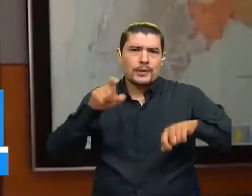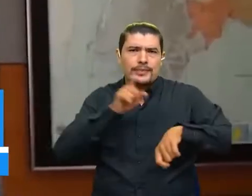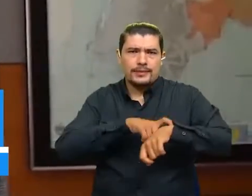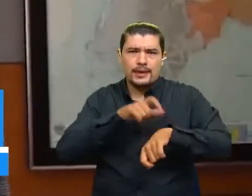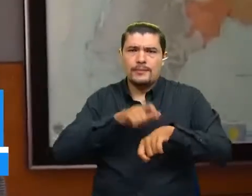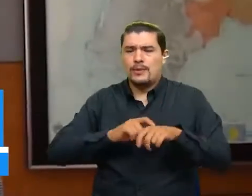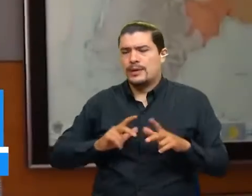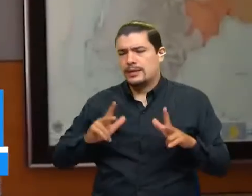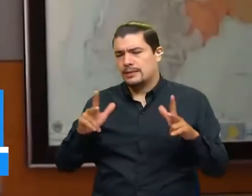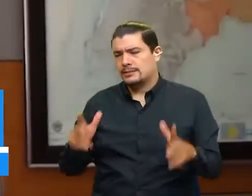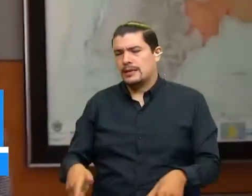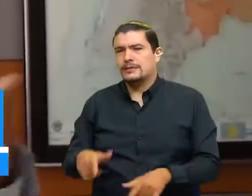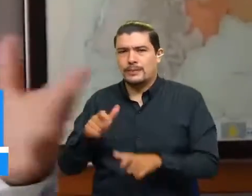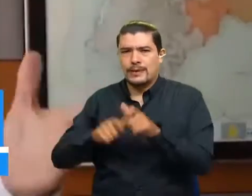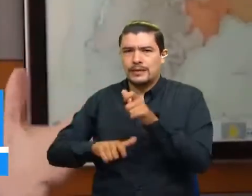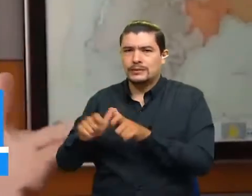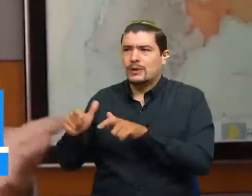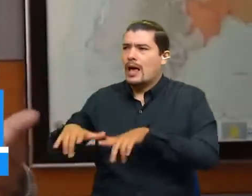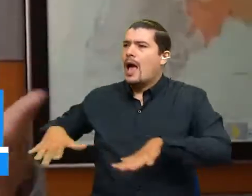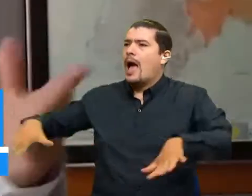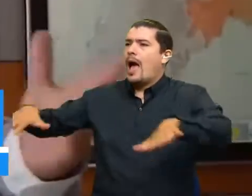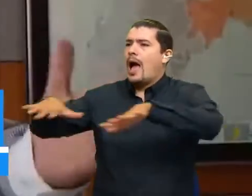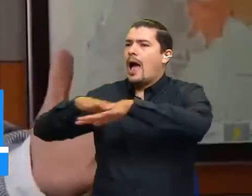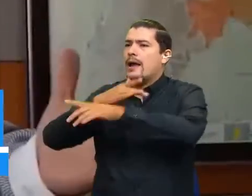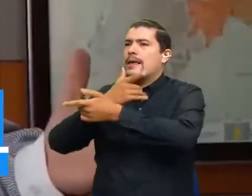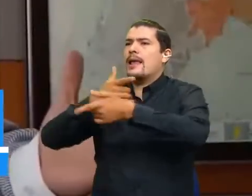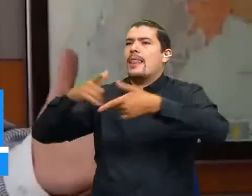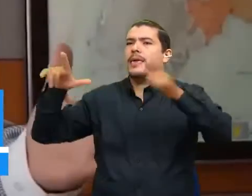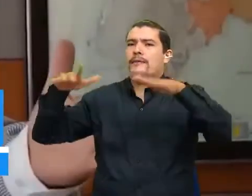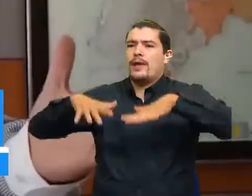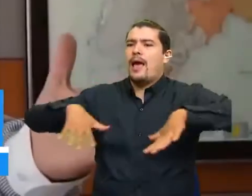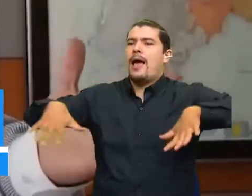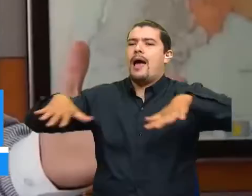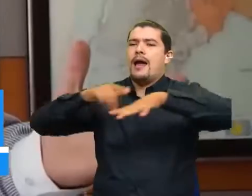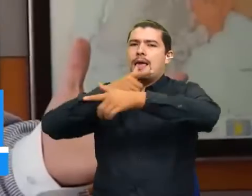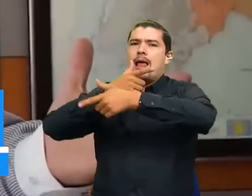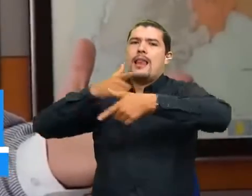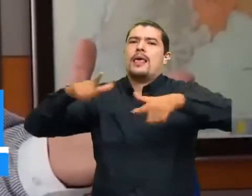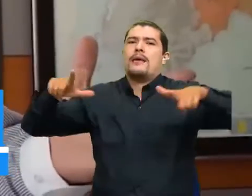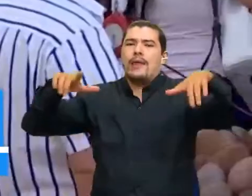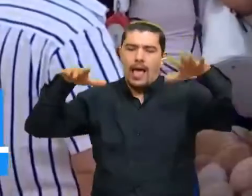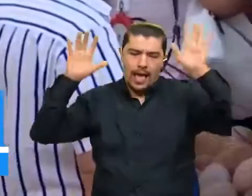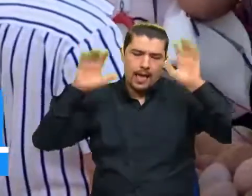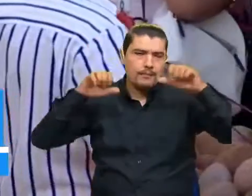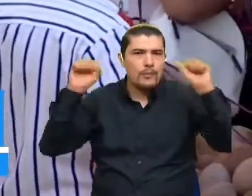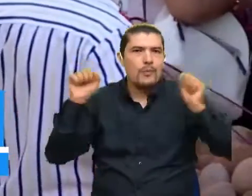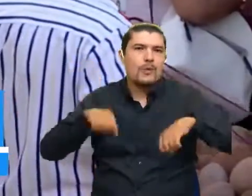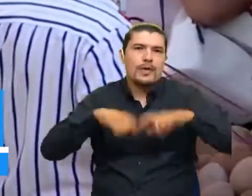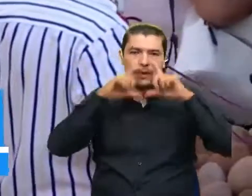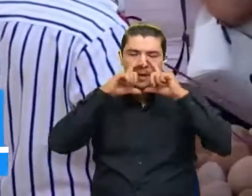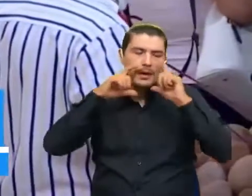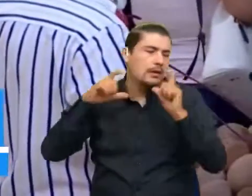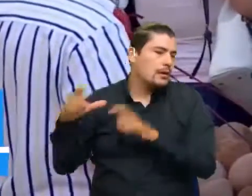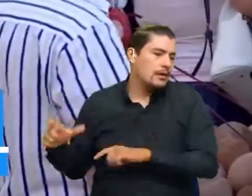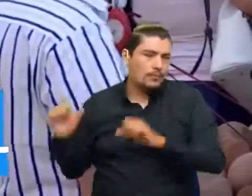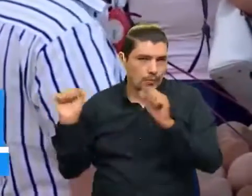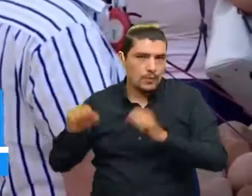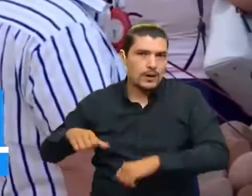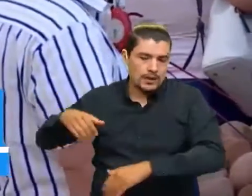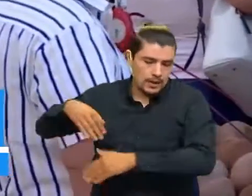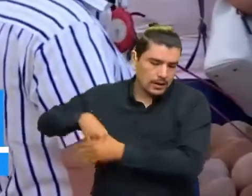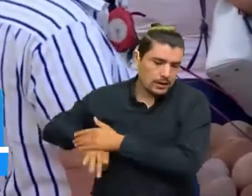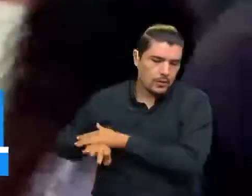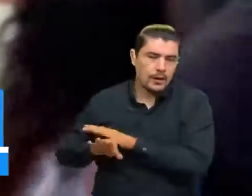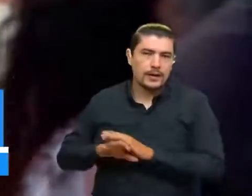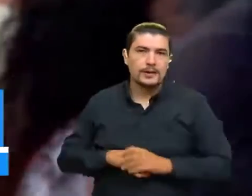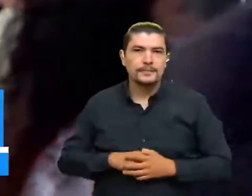cuando la gente está al aire libre, en plazoletas, etcétera, se puede quitar el tapabocas. La Asociación Colombiana de Inmunología